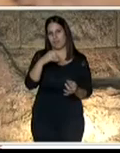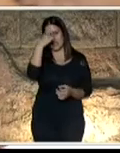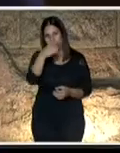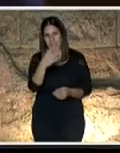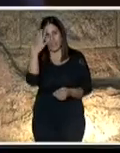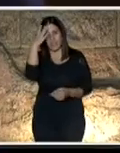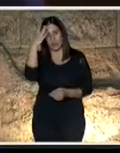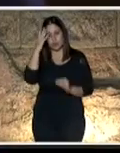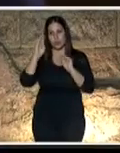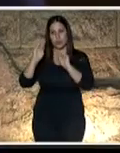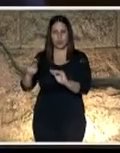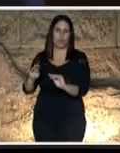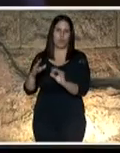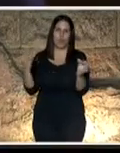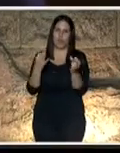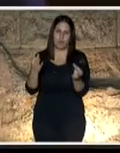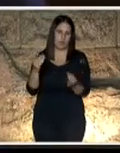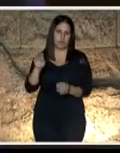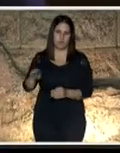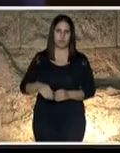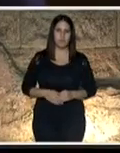ilusión y sus merecimientos.